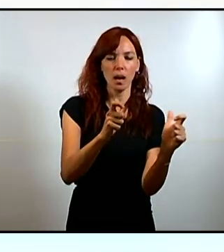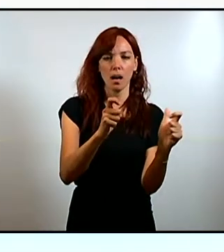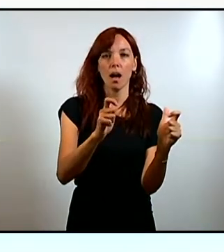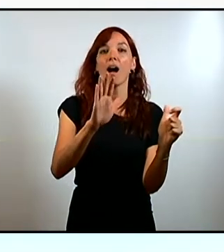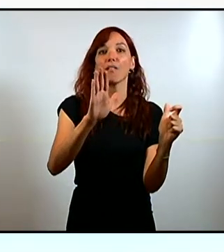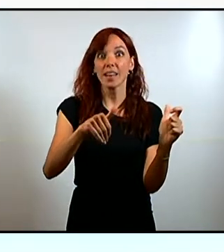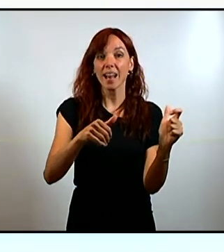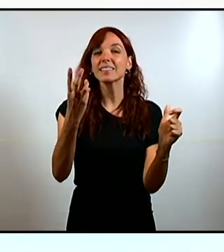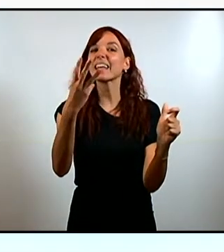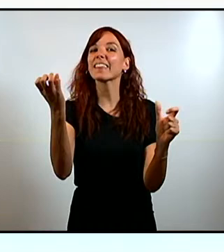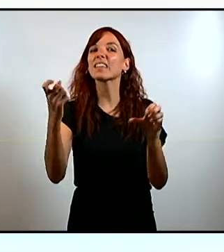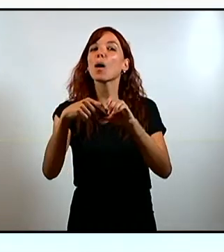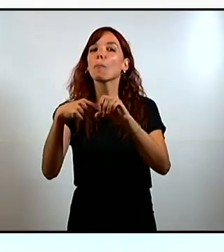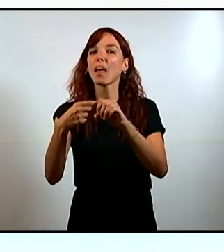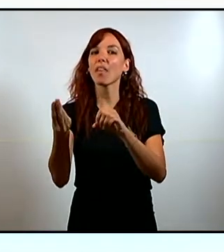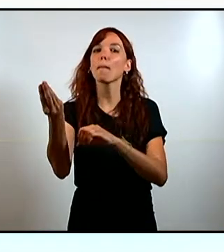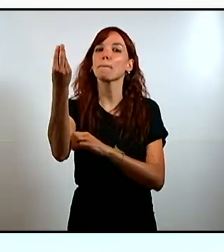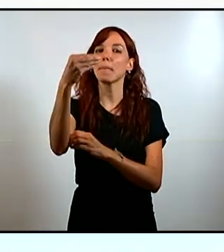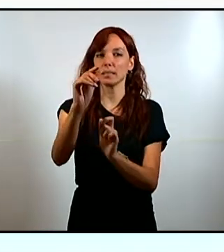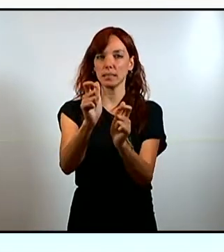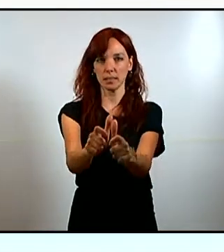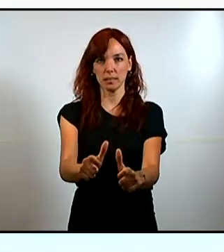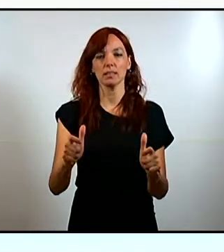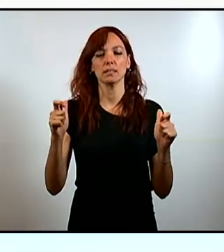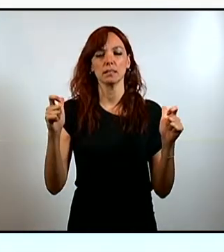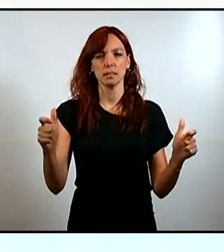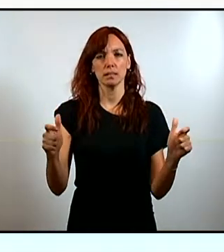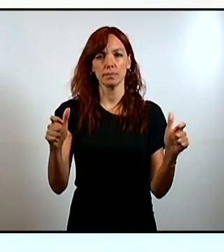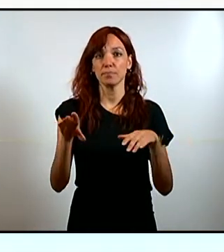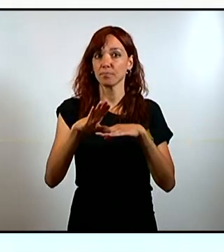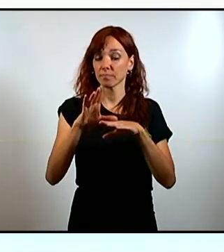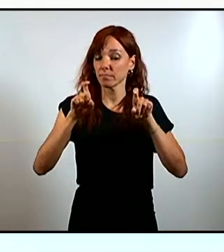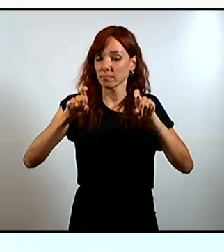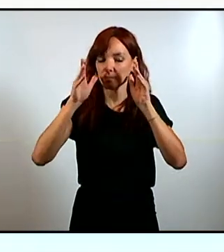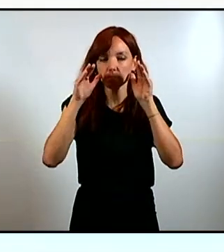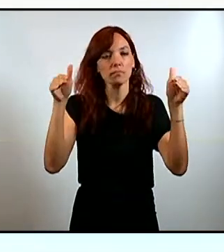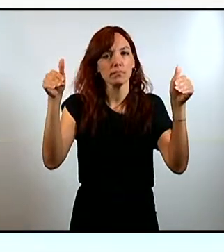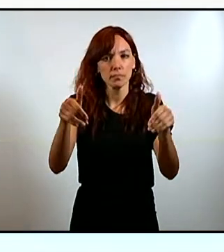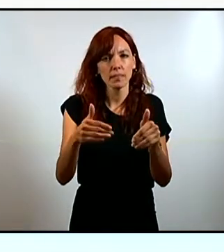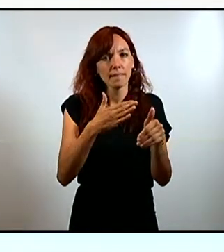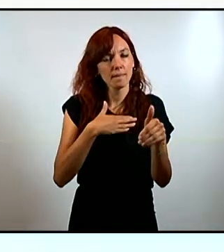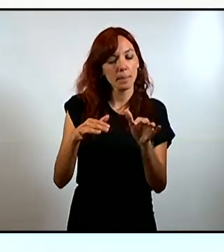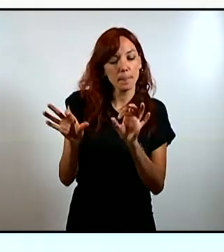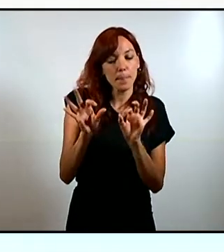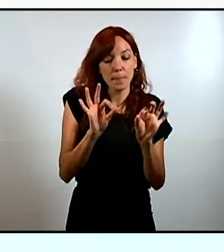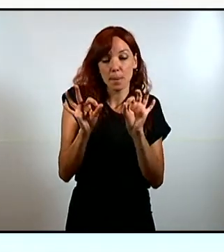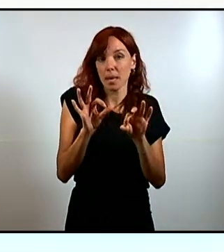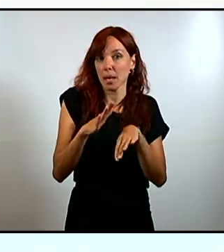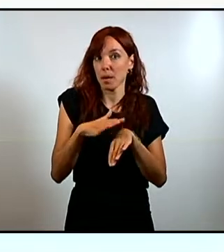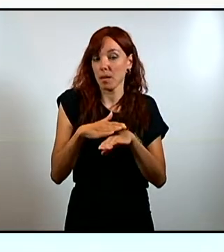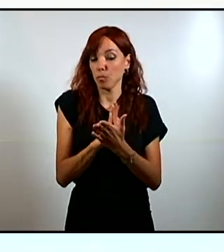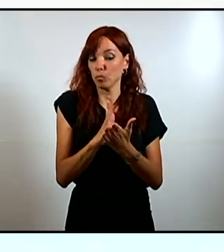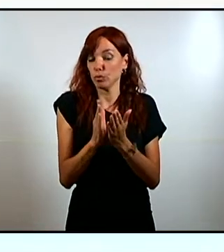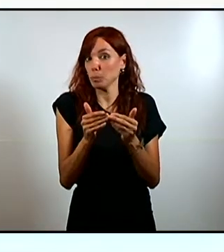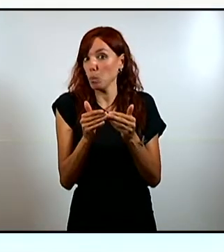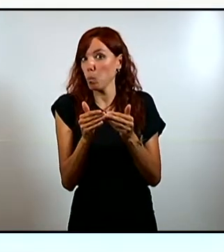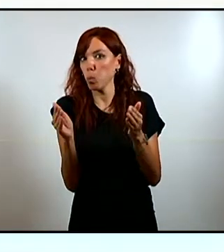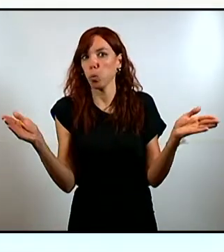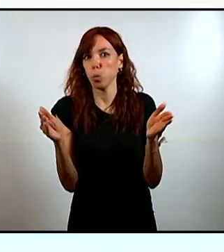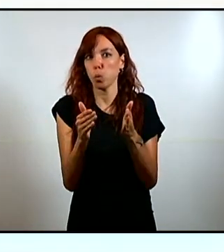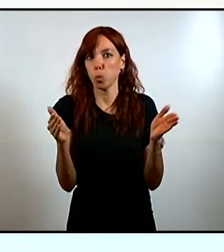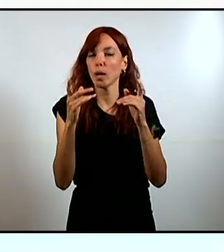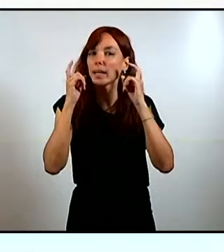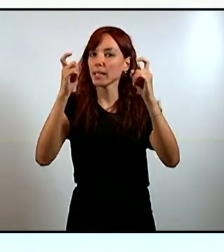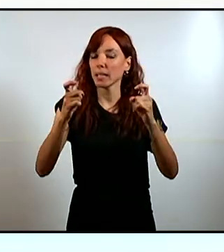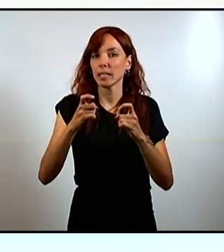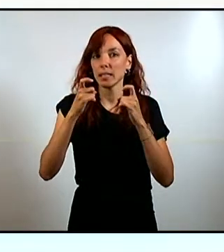300 plazas más. Esta consejería está inmersa en el trabajo de conseguir poner a punto y lanzar ya el curso, con todos los vaivenes que